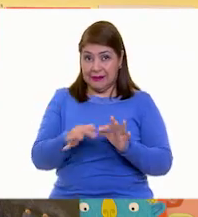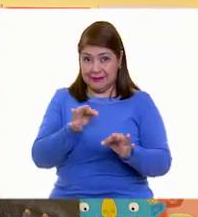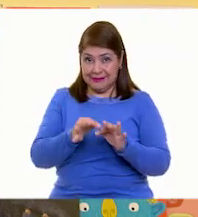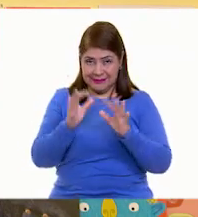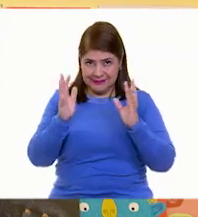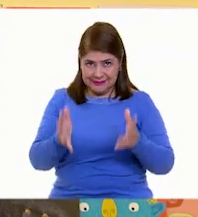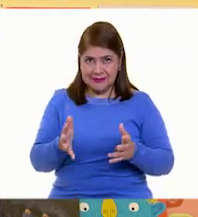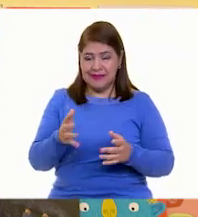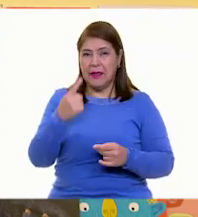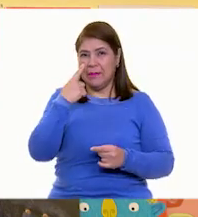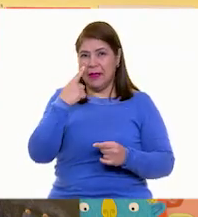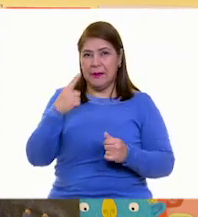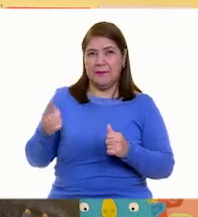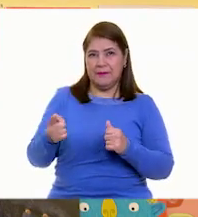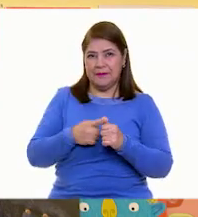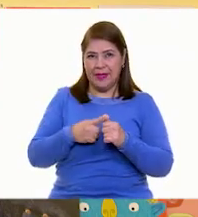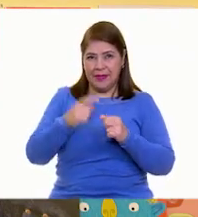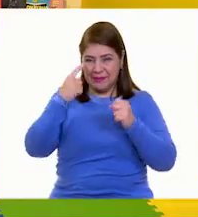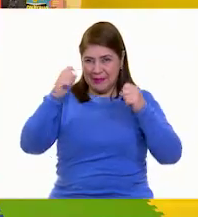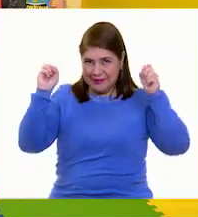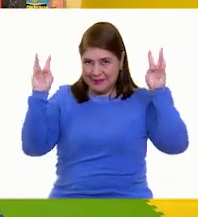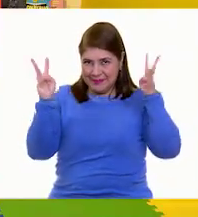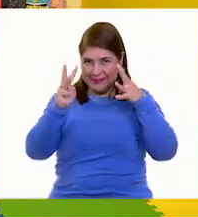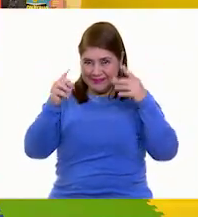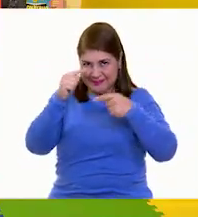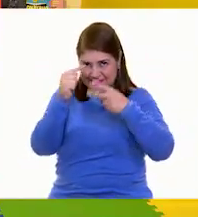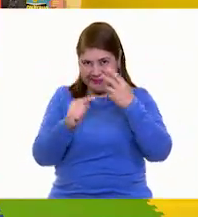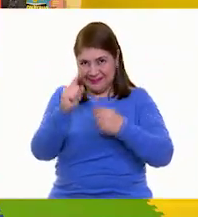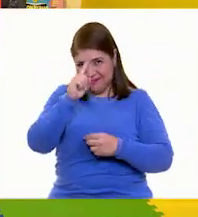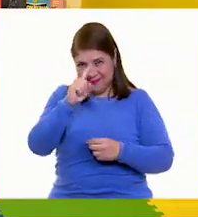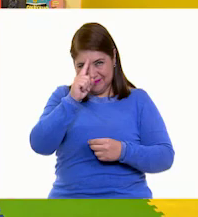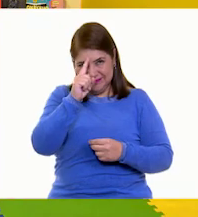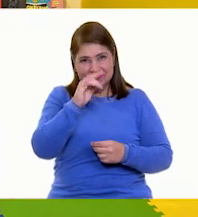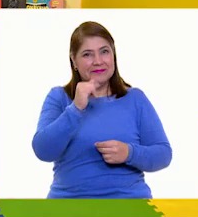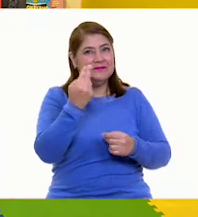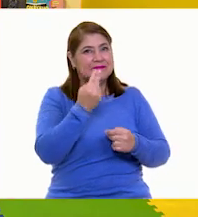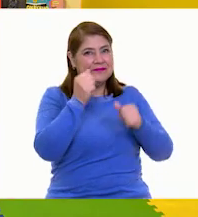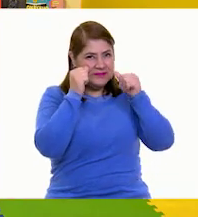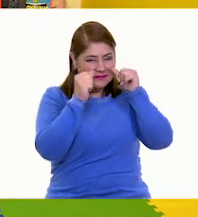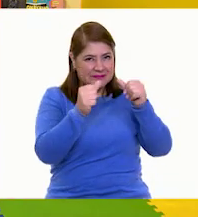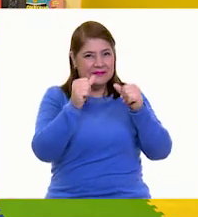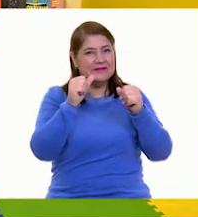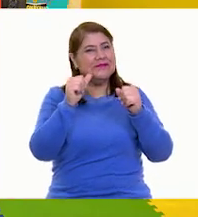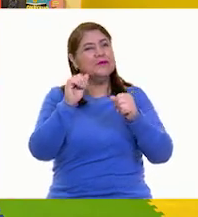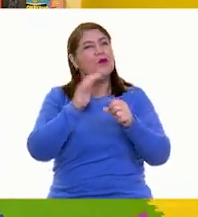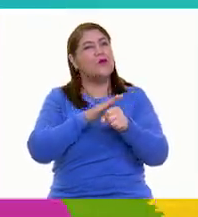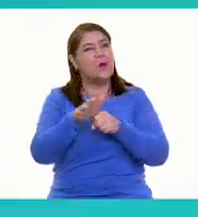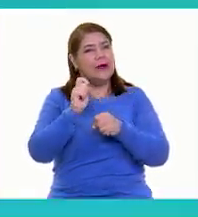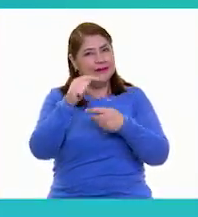listos, vamos primero con Ajo Listo. Escuchemos las recomendaciones que nos tiene preparadas.